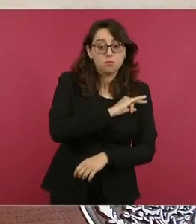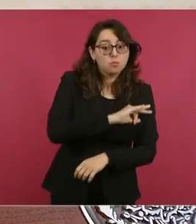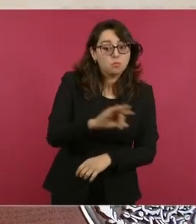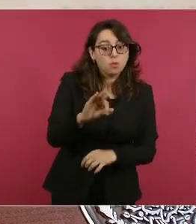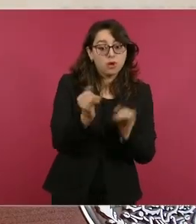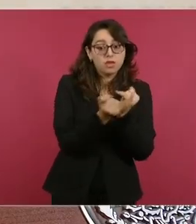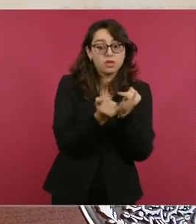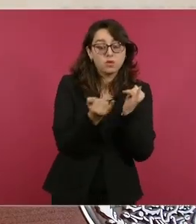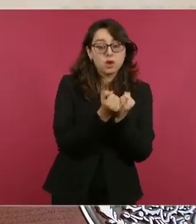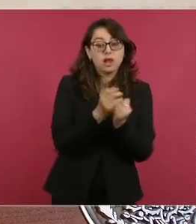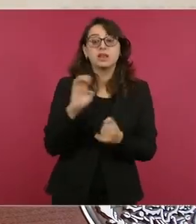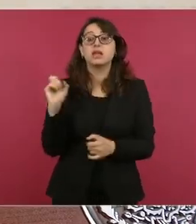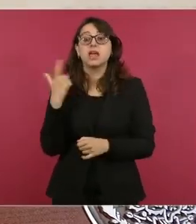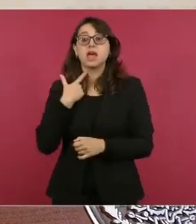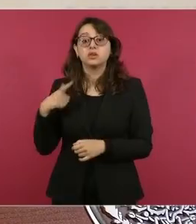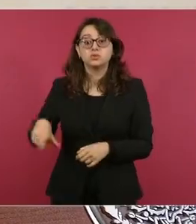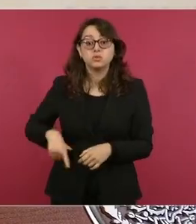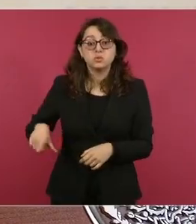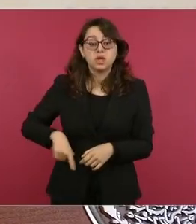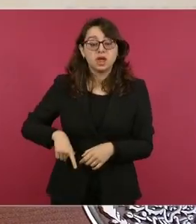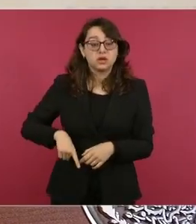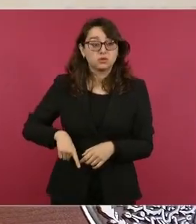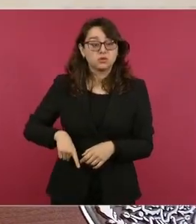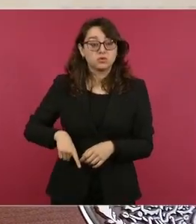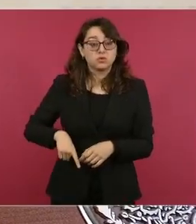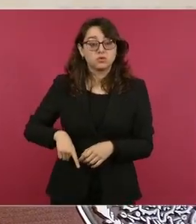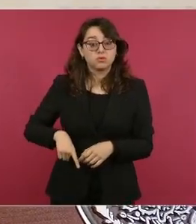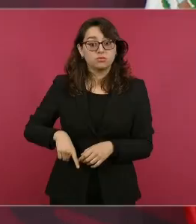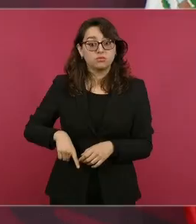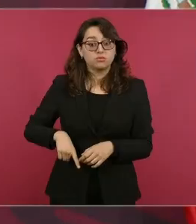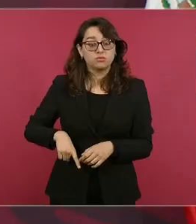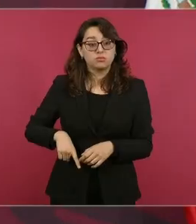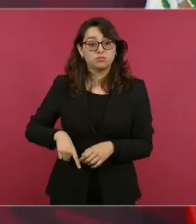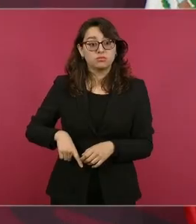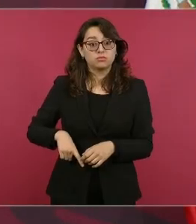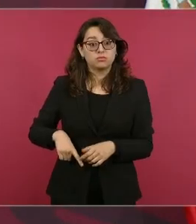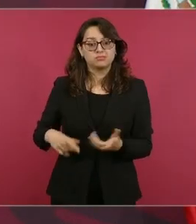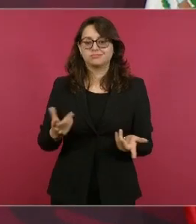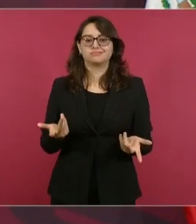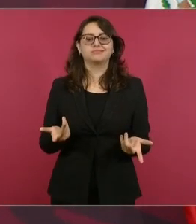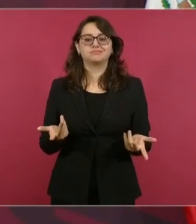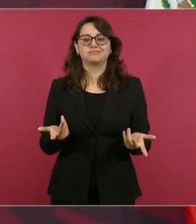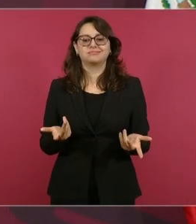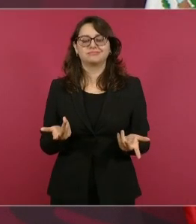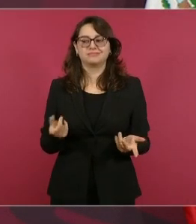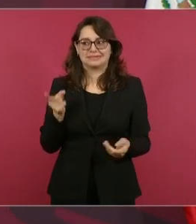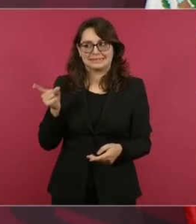los gobiernos anteriores y con contratistas?